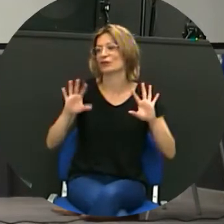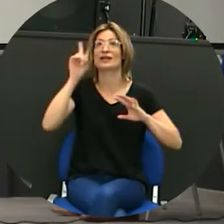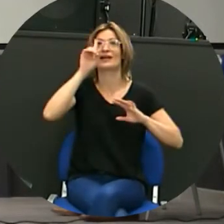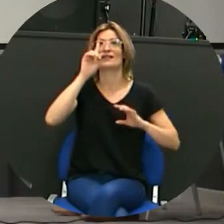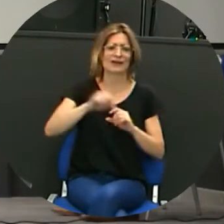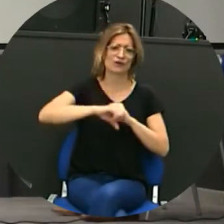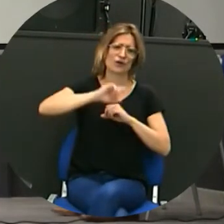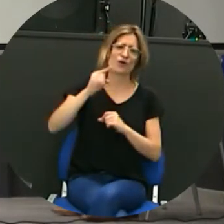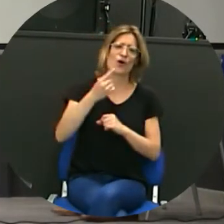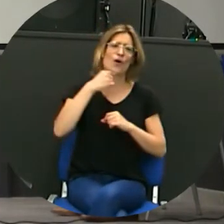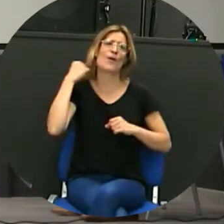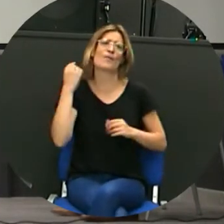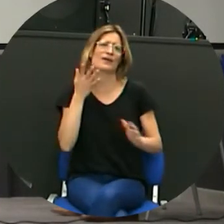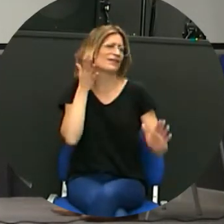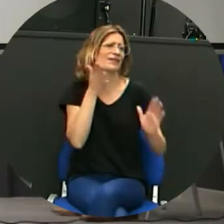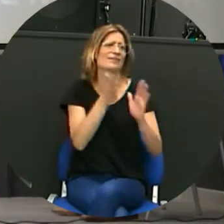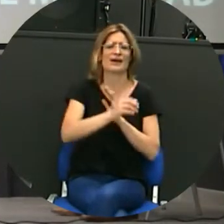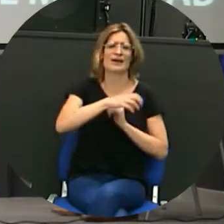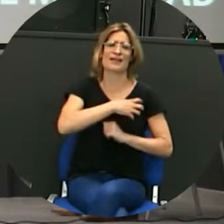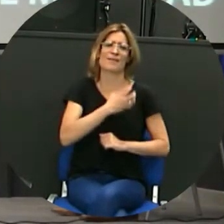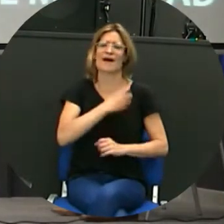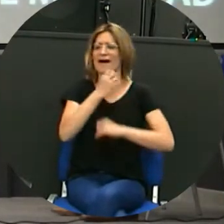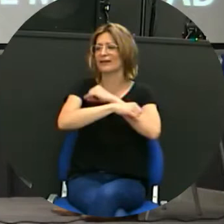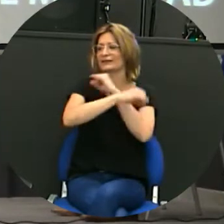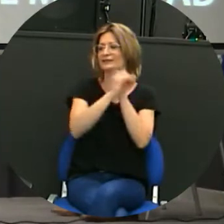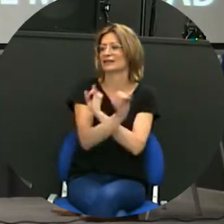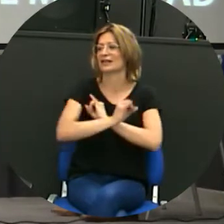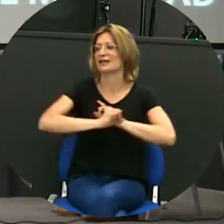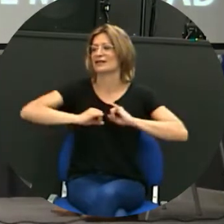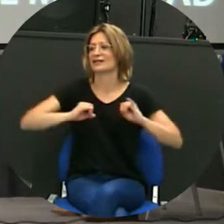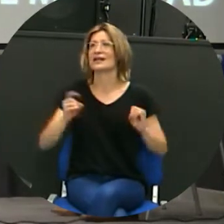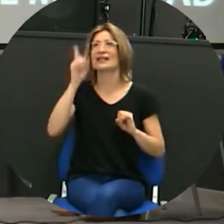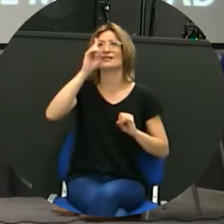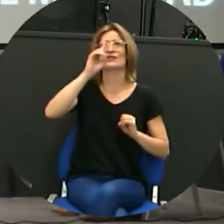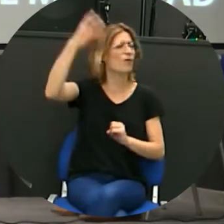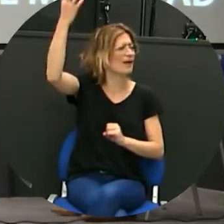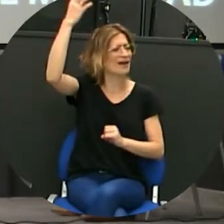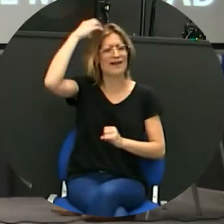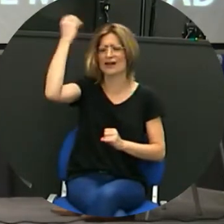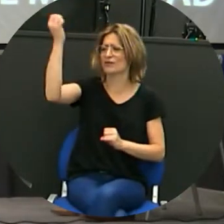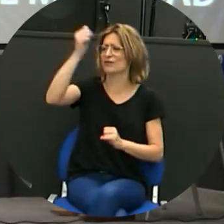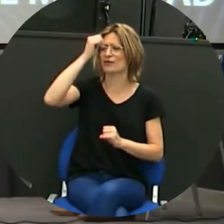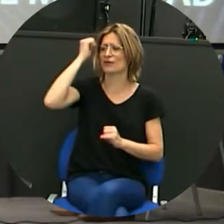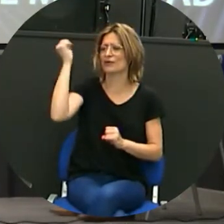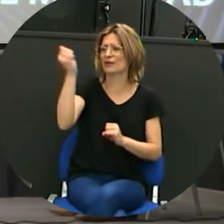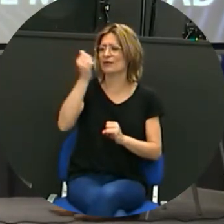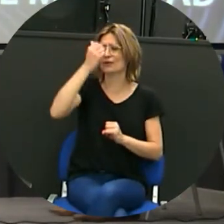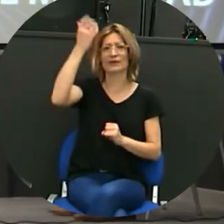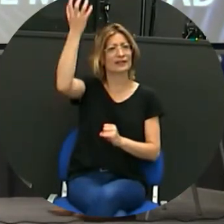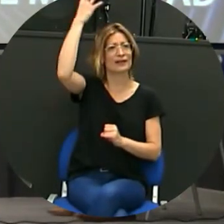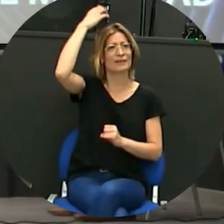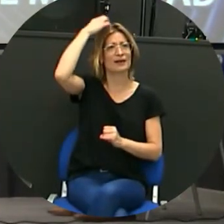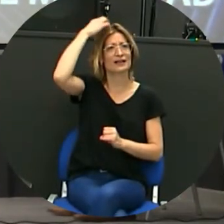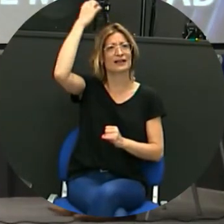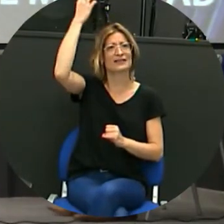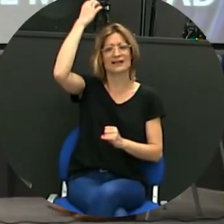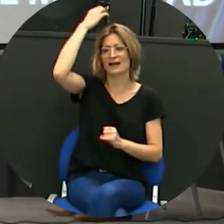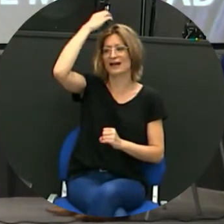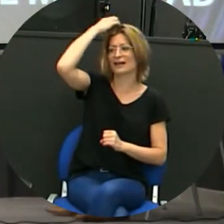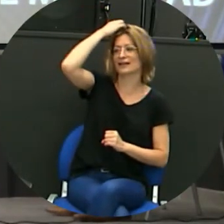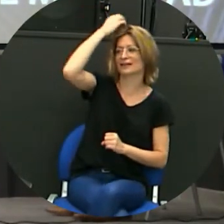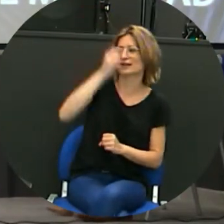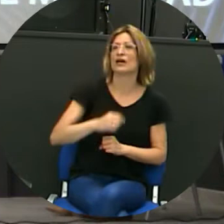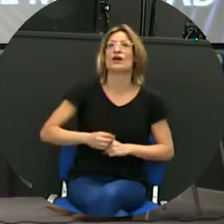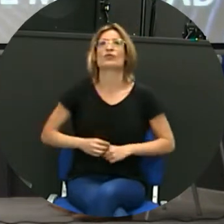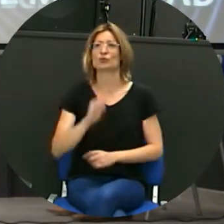Eres Dios eterno, Príncipe de Paz. Eres soberano, Rey de